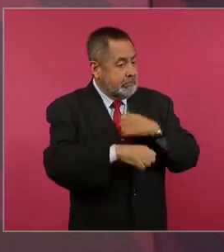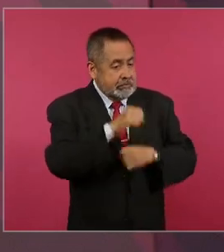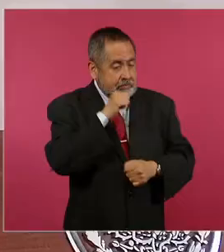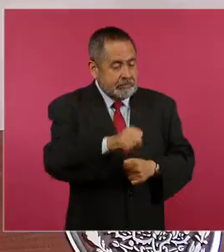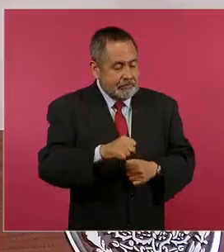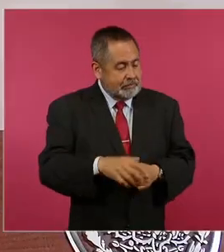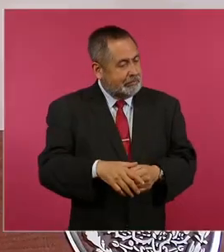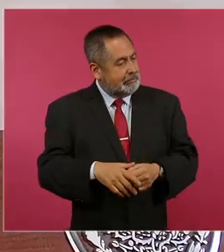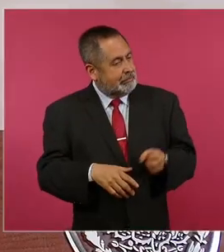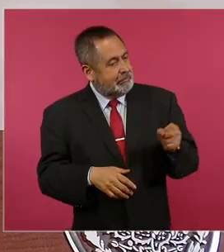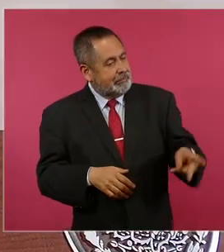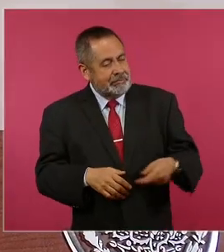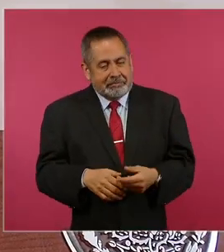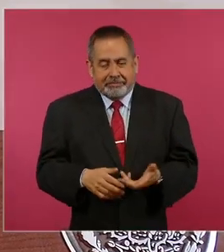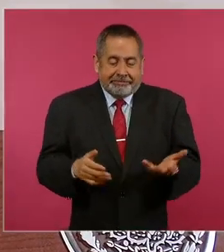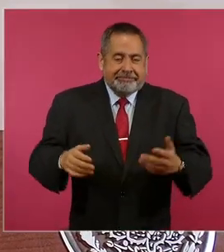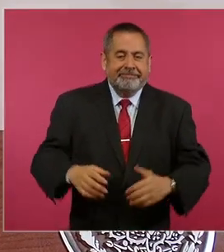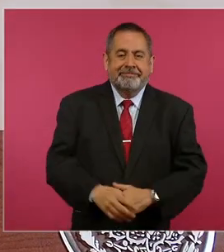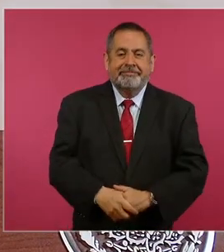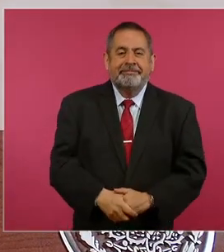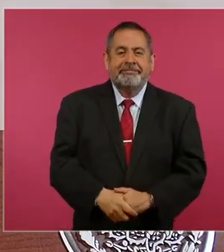convencionales.